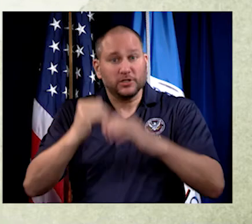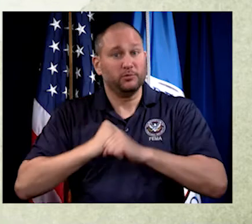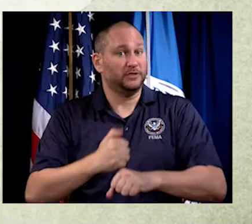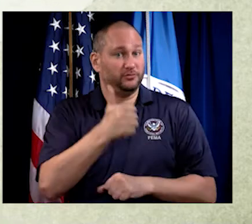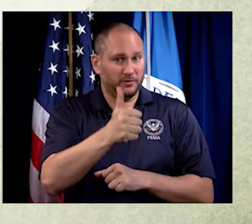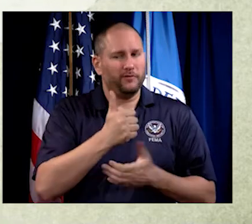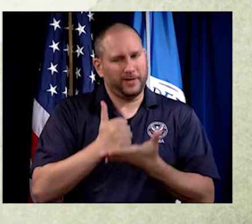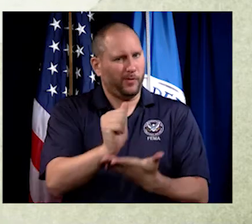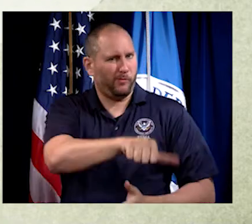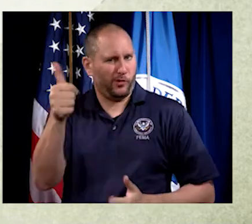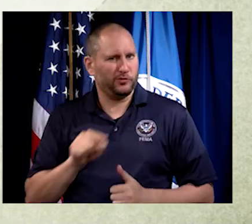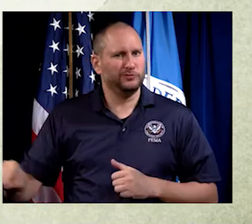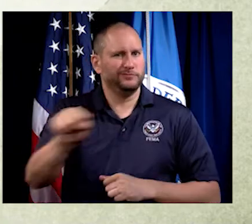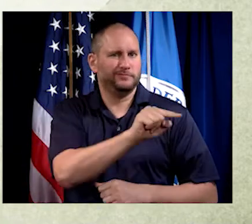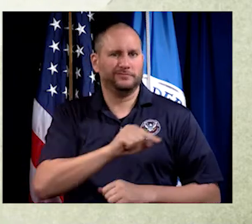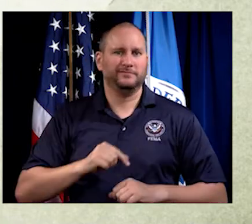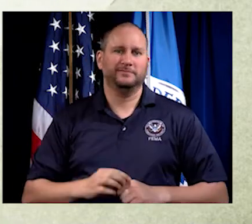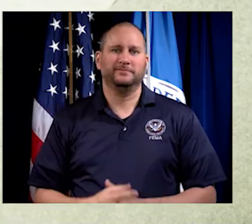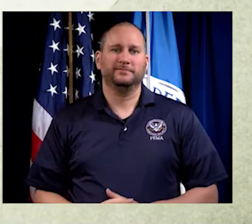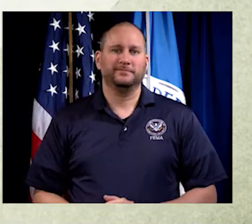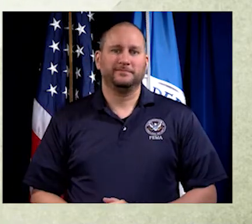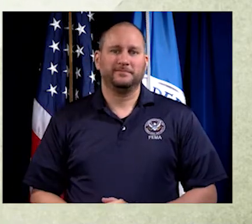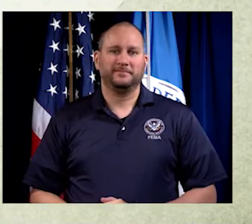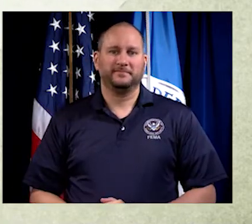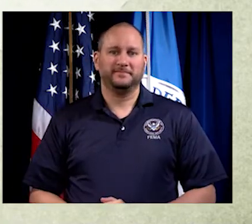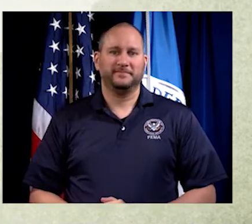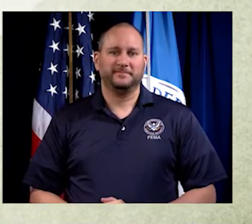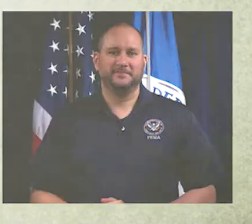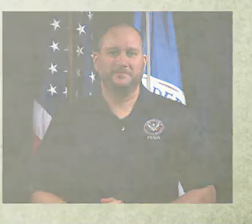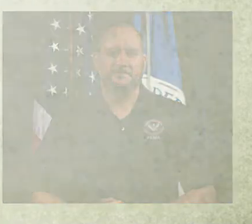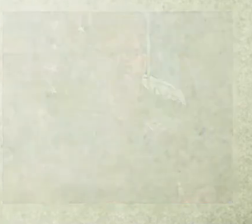escuché las noticias para protegerse y ayudar a otros